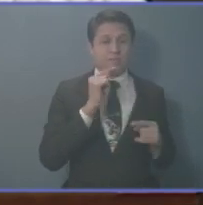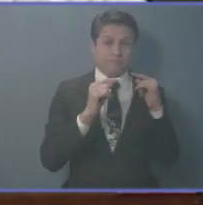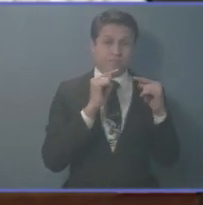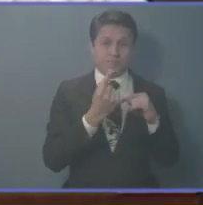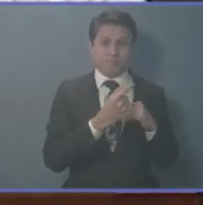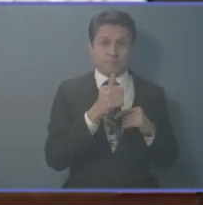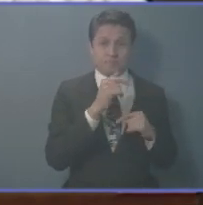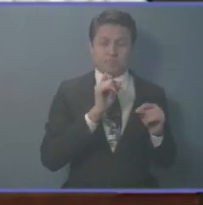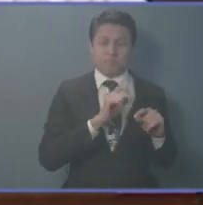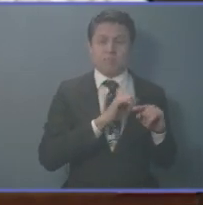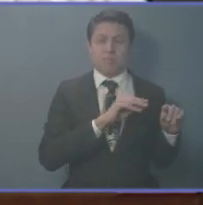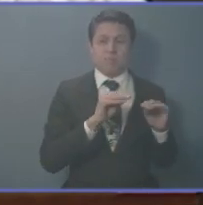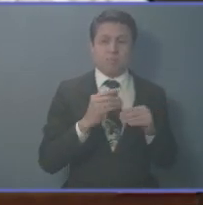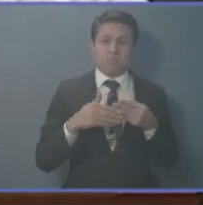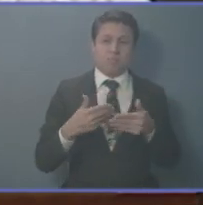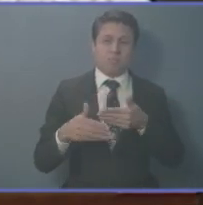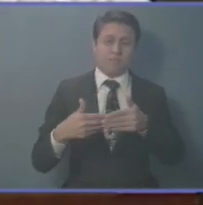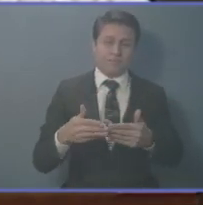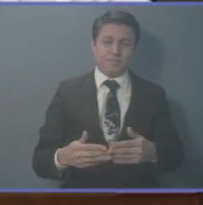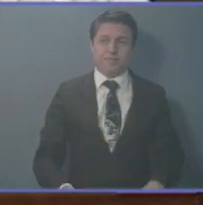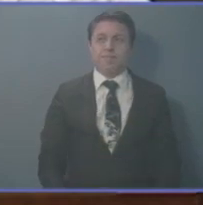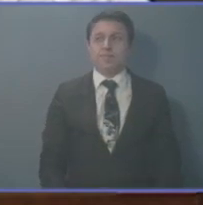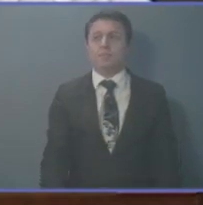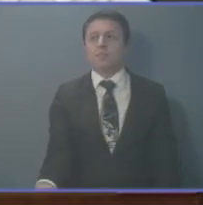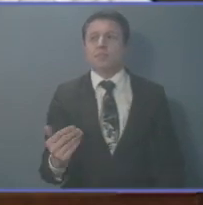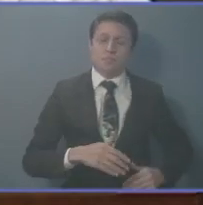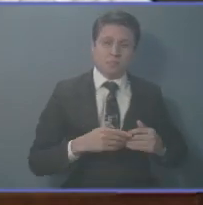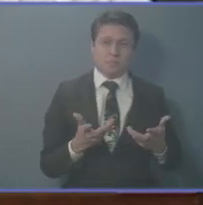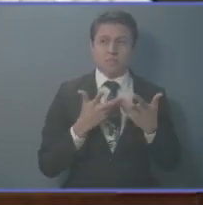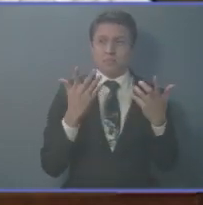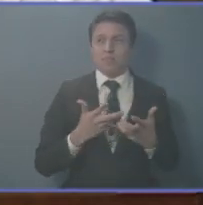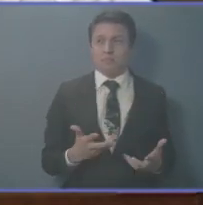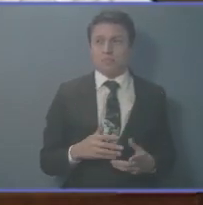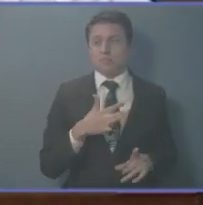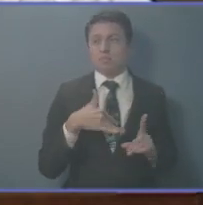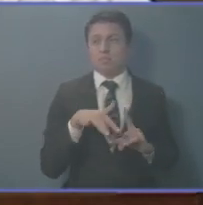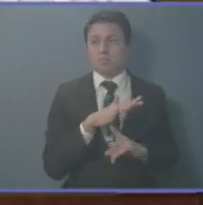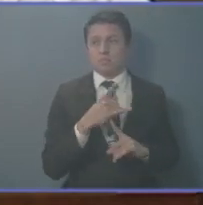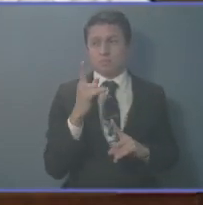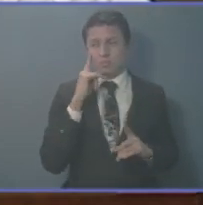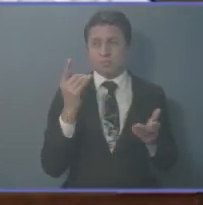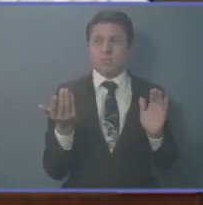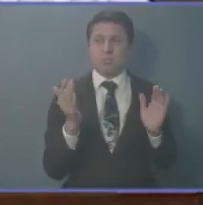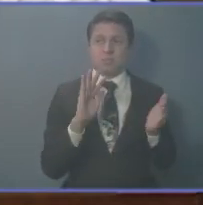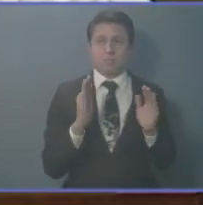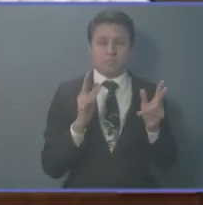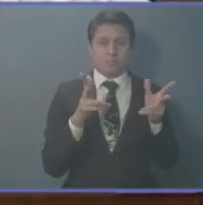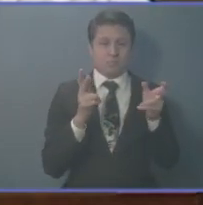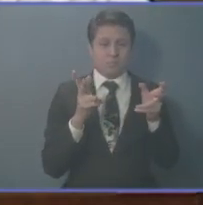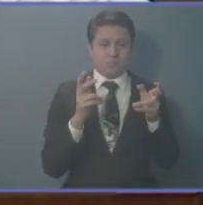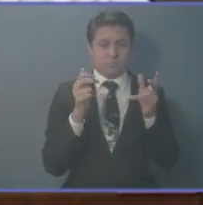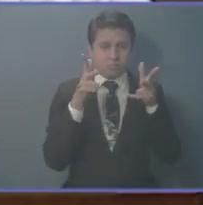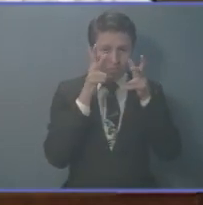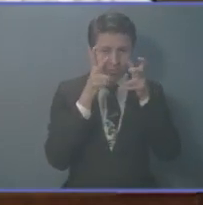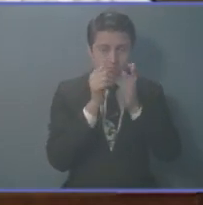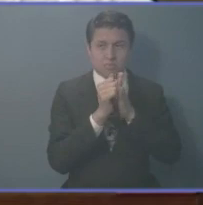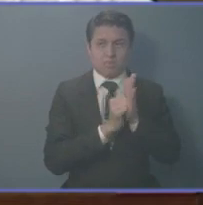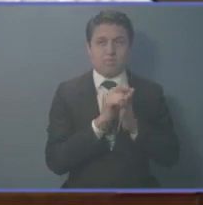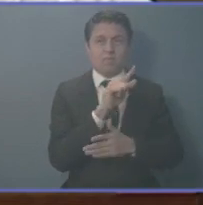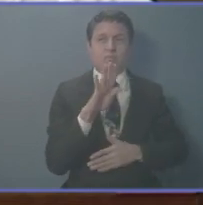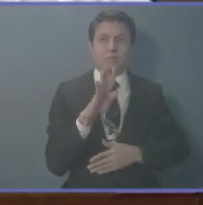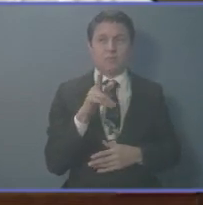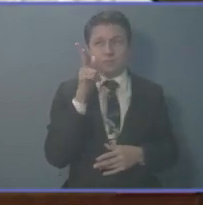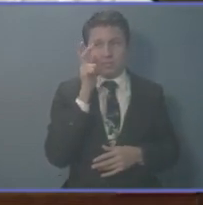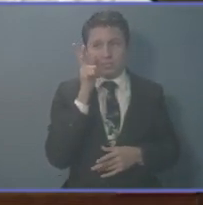se emitiere. Investigación epidemiológica de casos confirmados y parámetros de vigilancia. Artículo 14. La